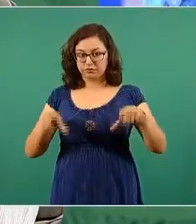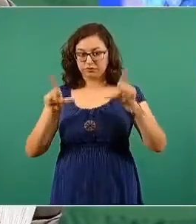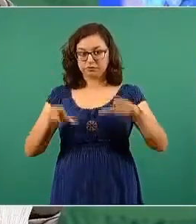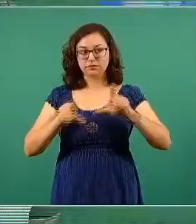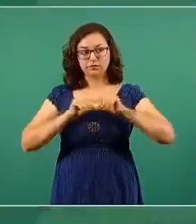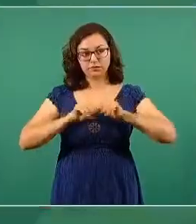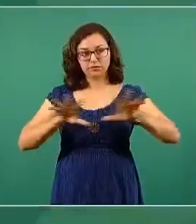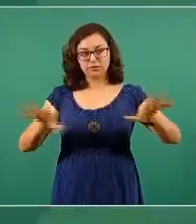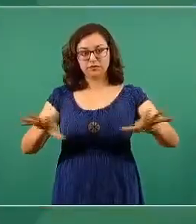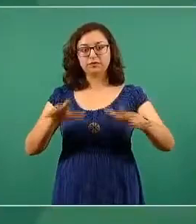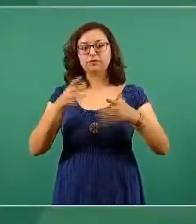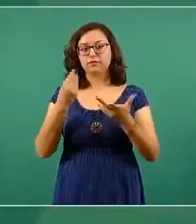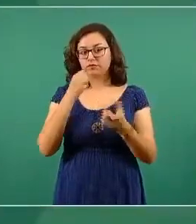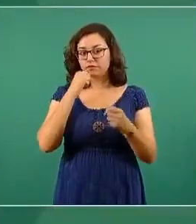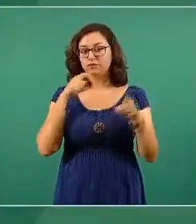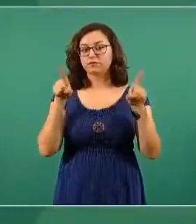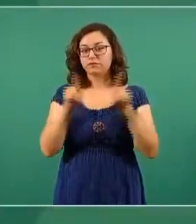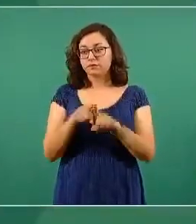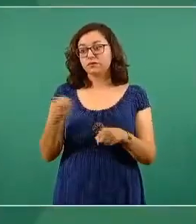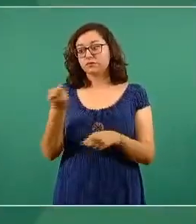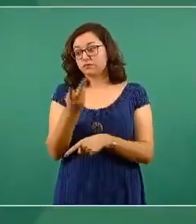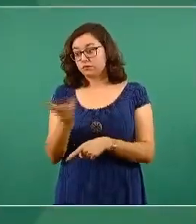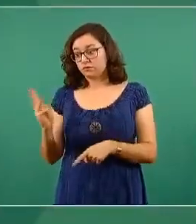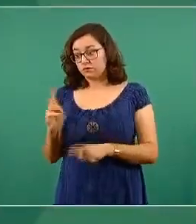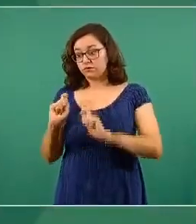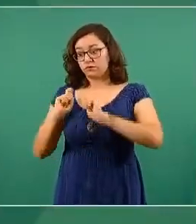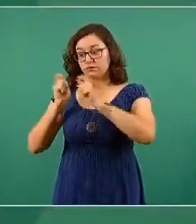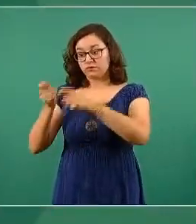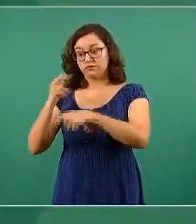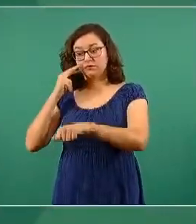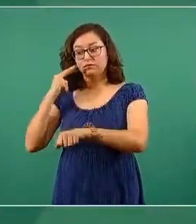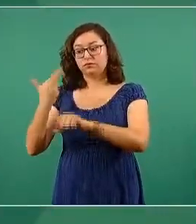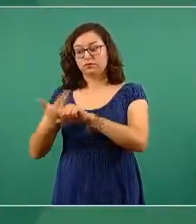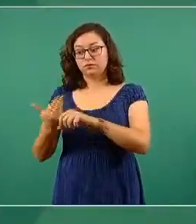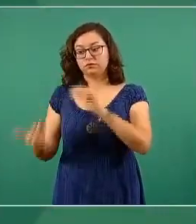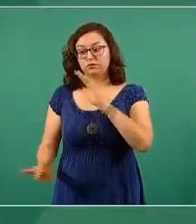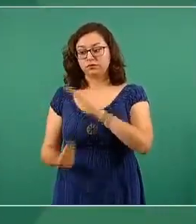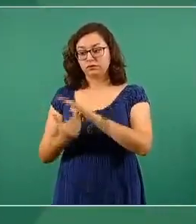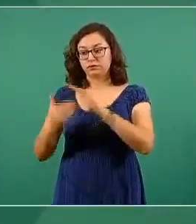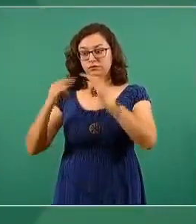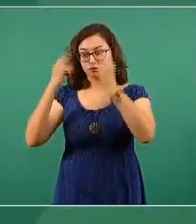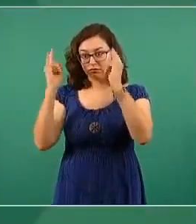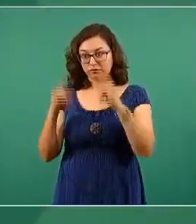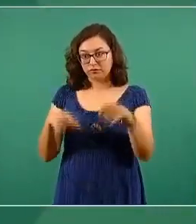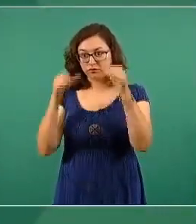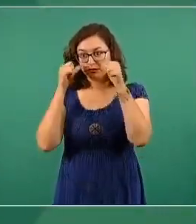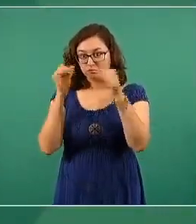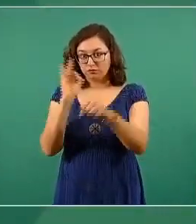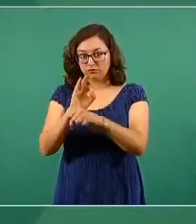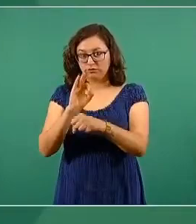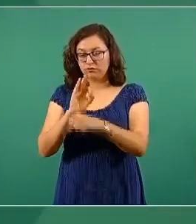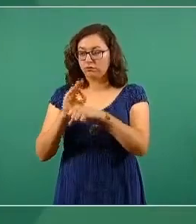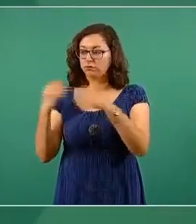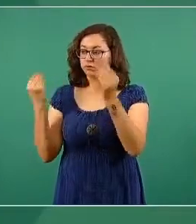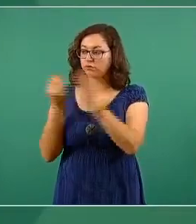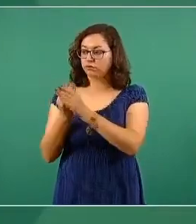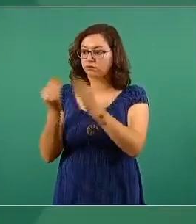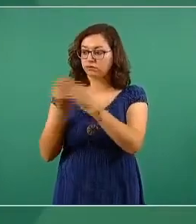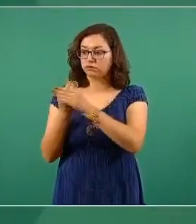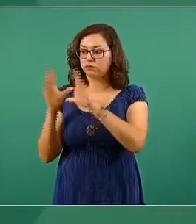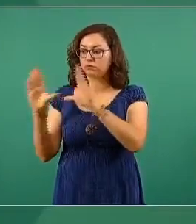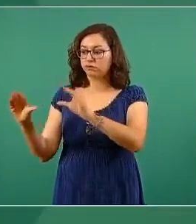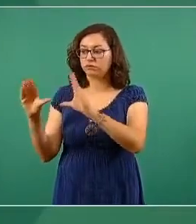han formado parte de la capacitación, no solamente a los actores que van a estar en las casillas, sino también forman parte de la comunicación de riesgos